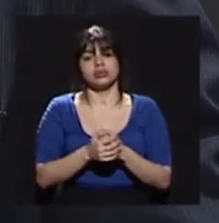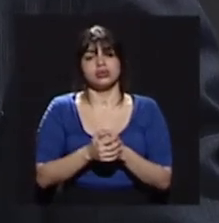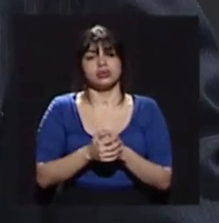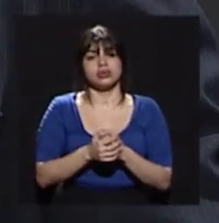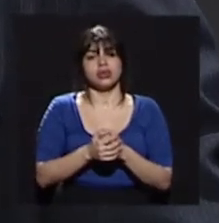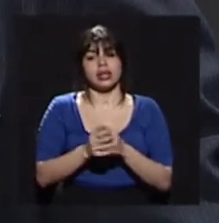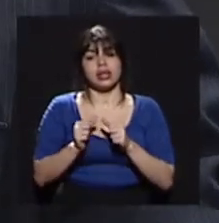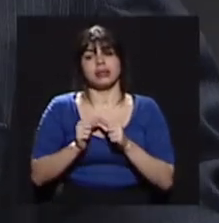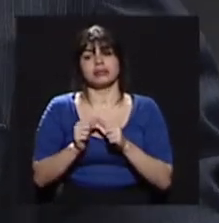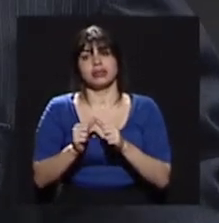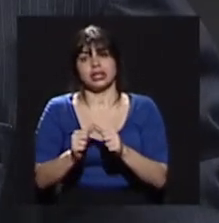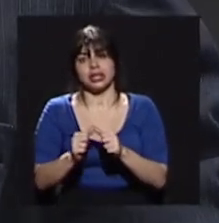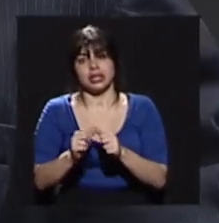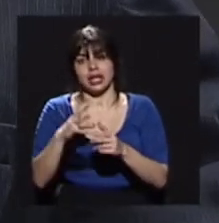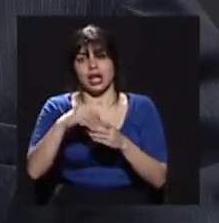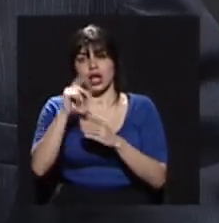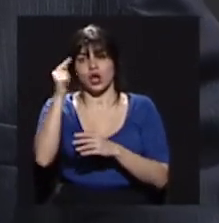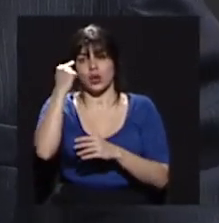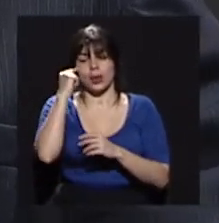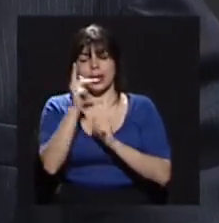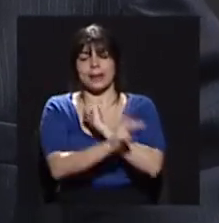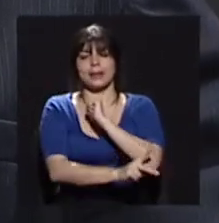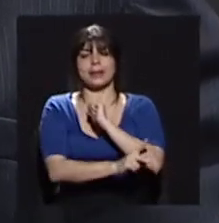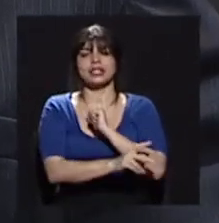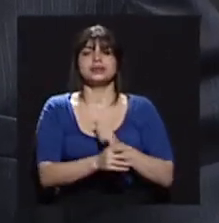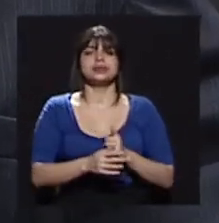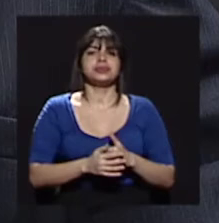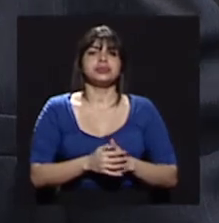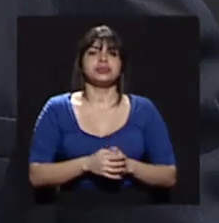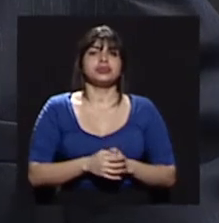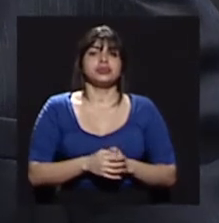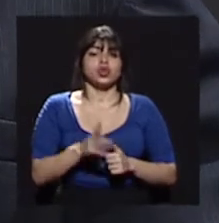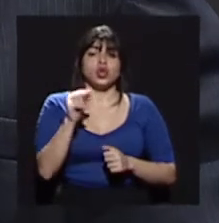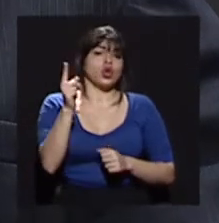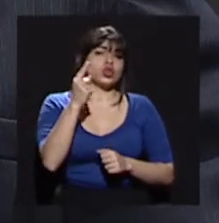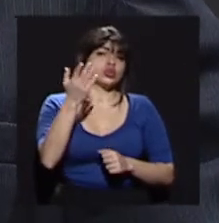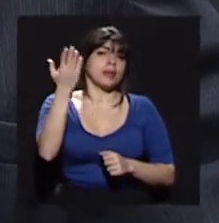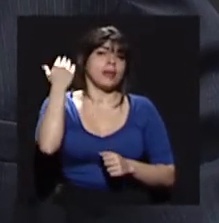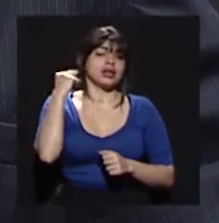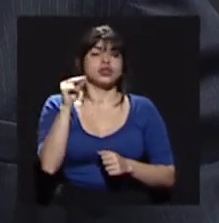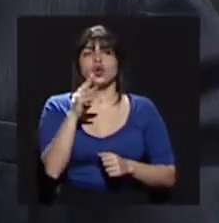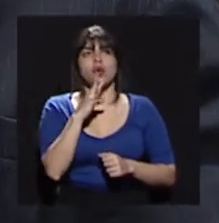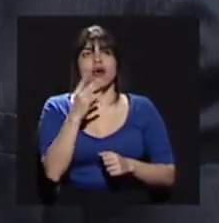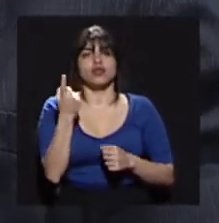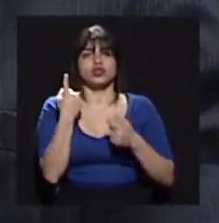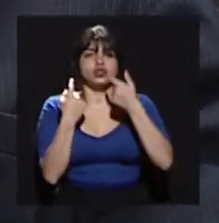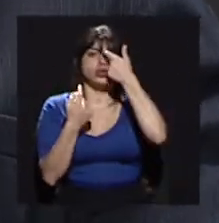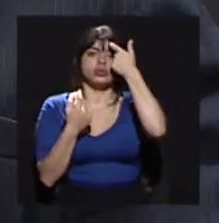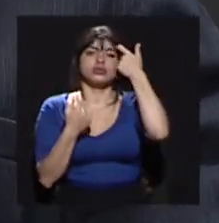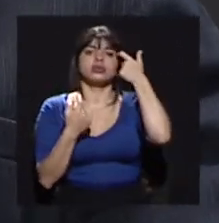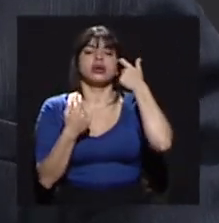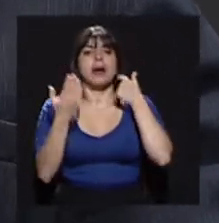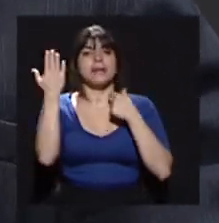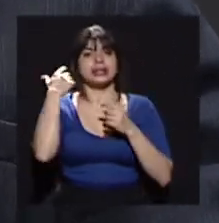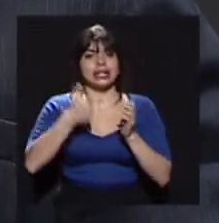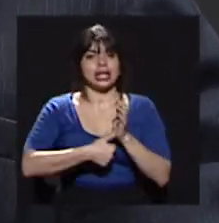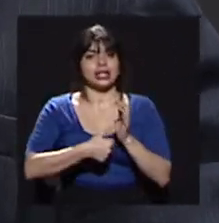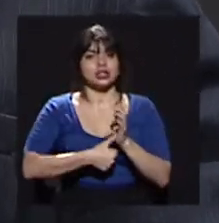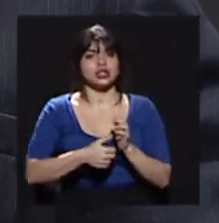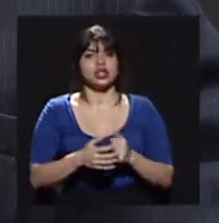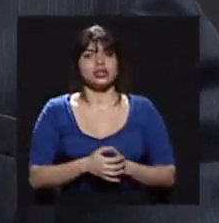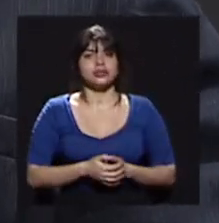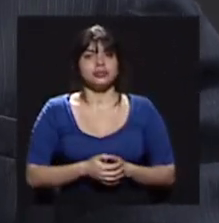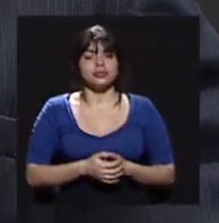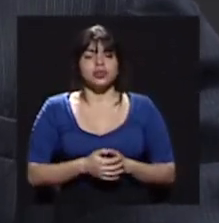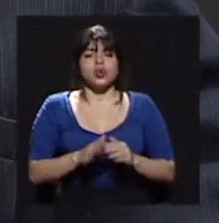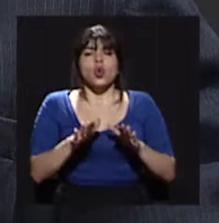mantenerse en el gobierno de la república no solo del pasado no me refiero sólo a la pasada elección